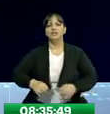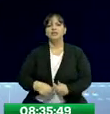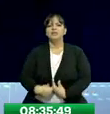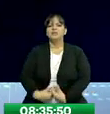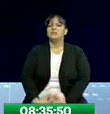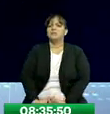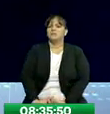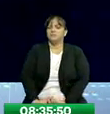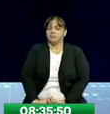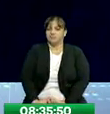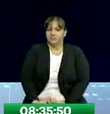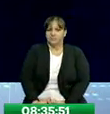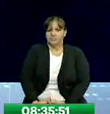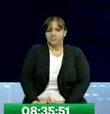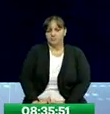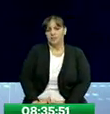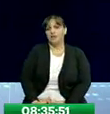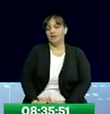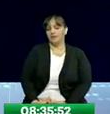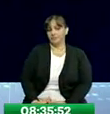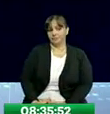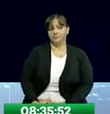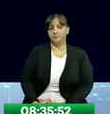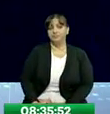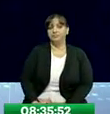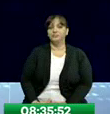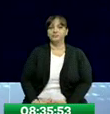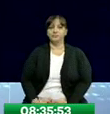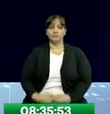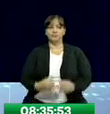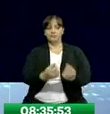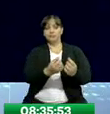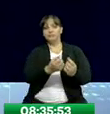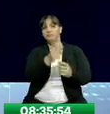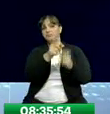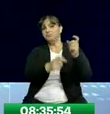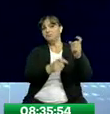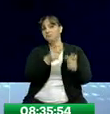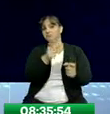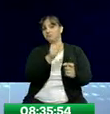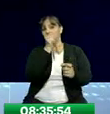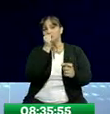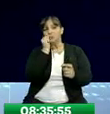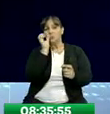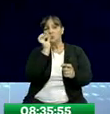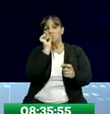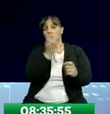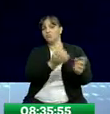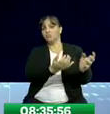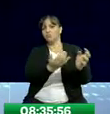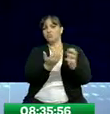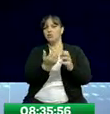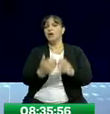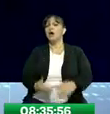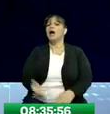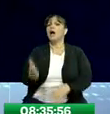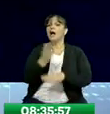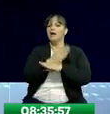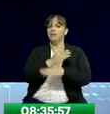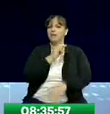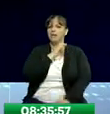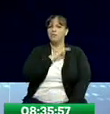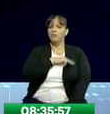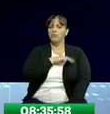hacen antes de estar ahí vienen directamente acá porque definitivamente aquí está este parque está botado y hemos pedido a la alcaldía que por